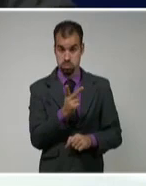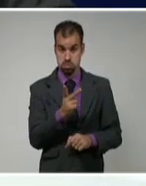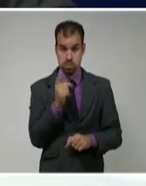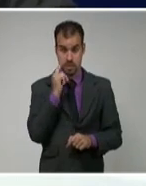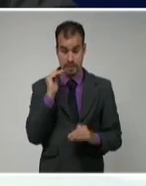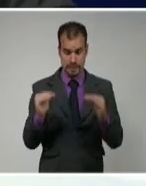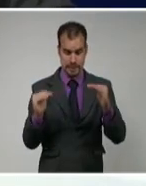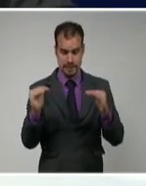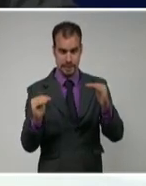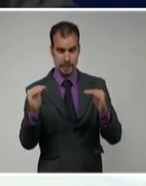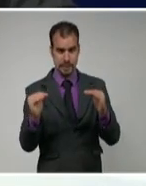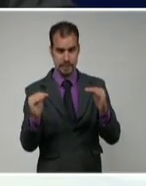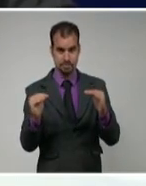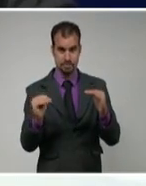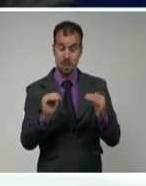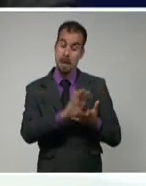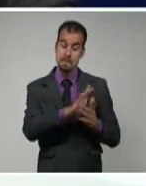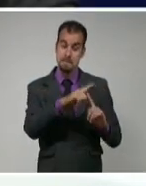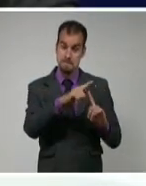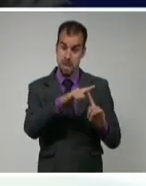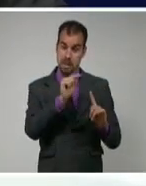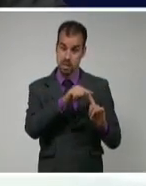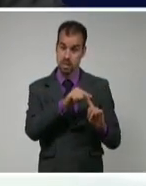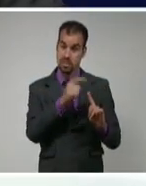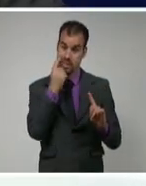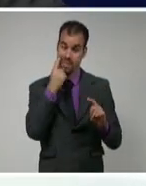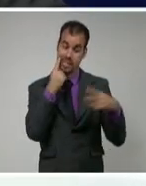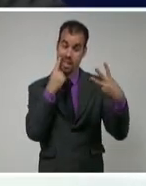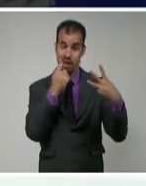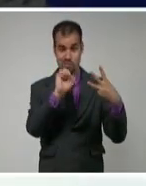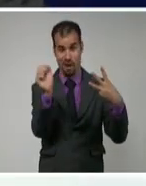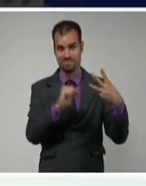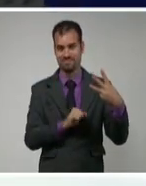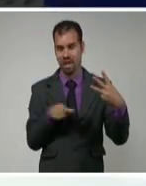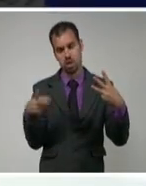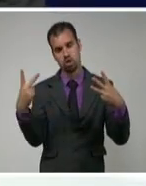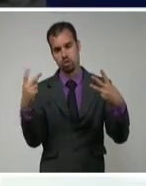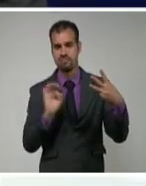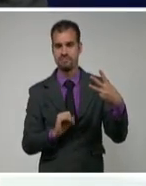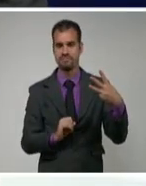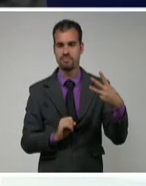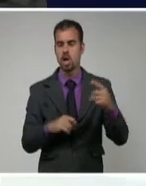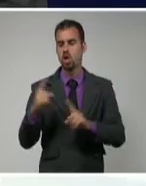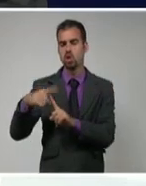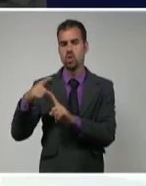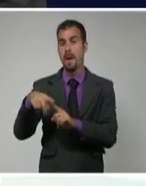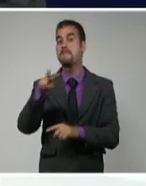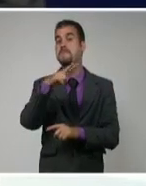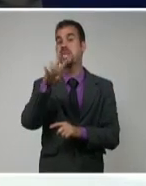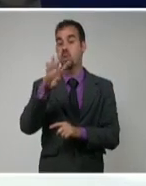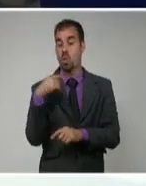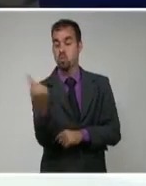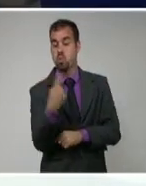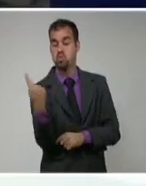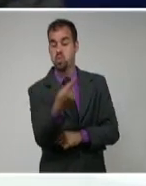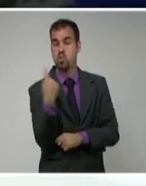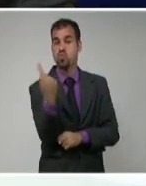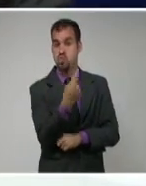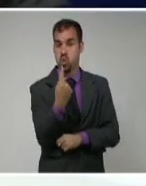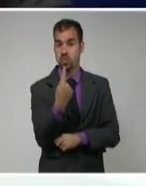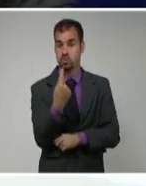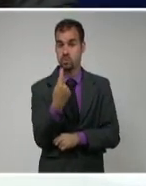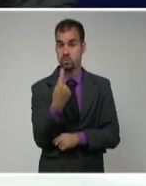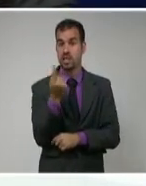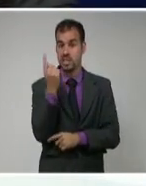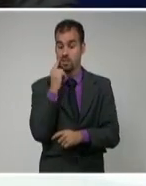aunque ligeramente los actuales monarcas presentan ventaja. Las Tunas suma 24 carreras anotadas en el duelo y promedia